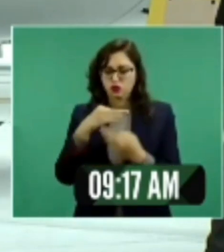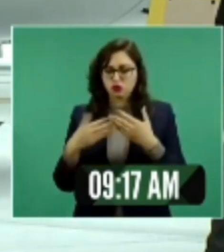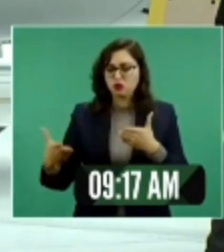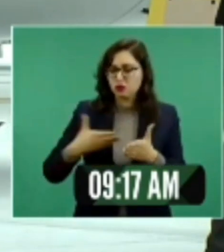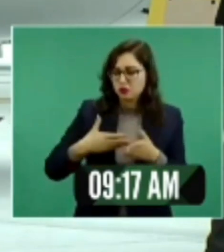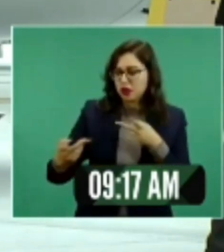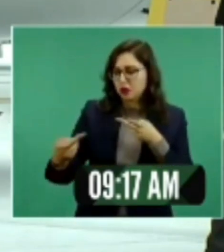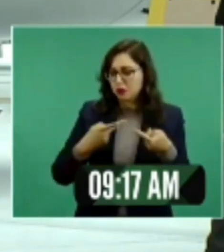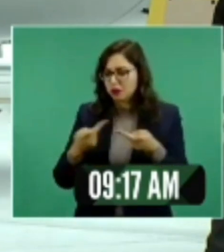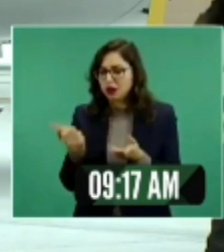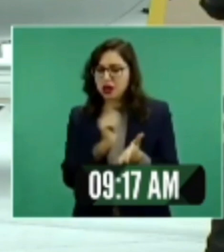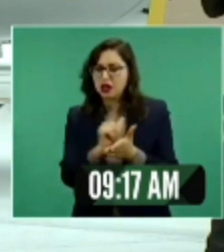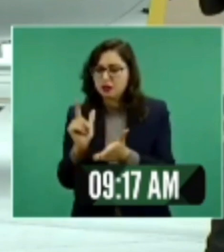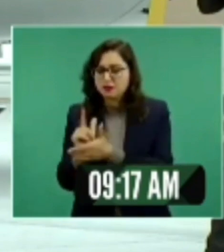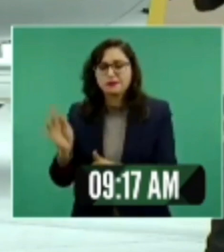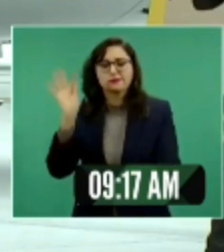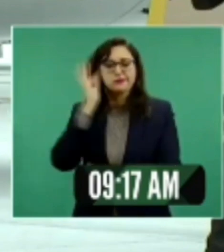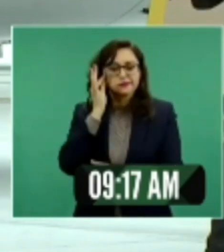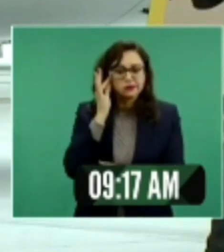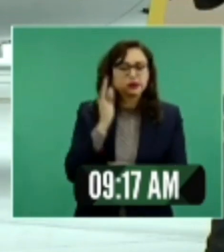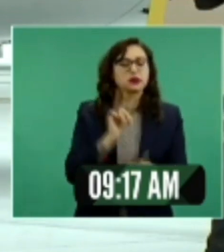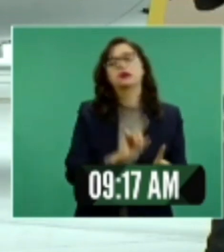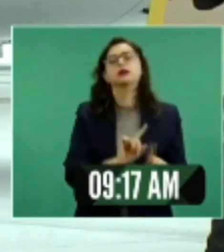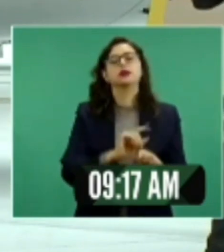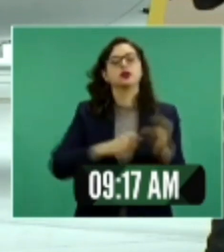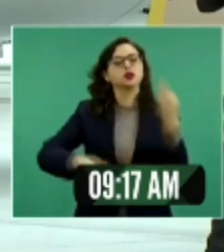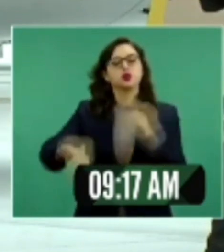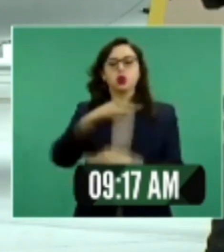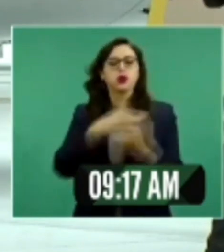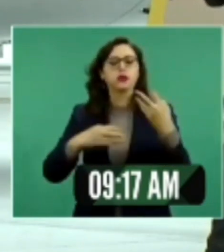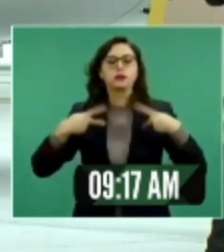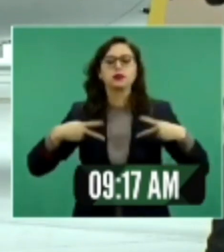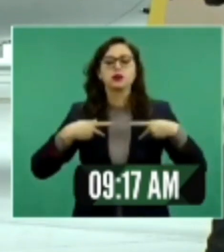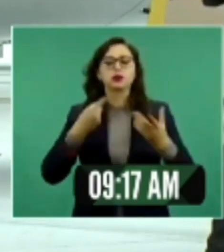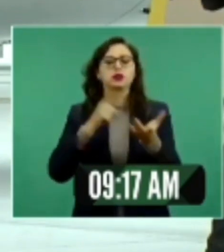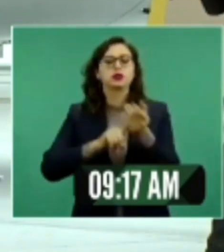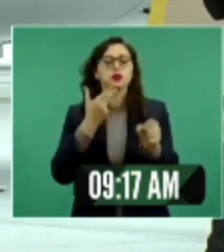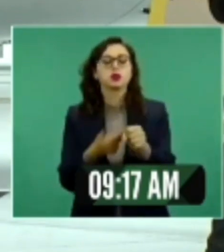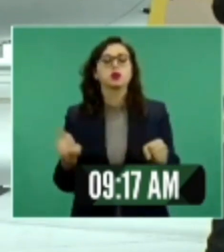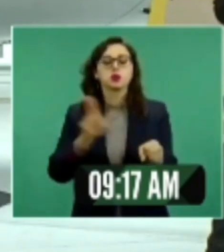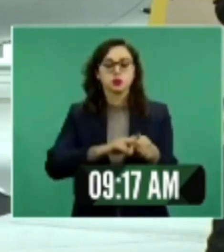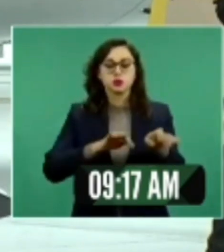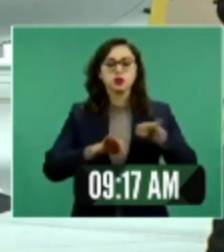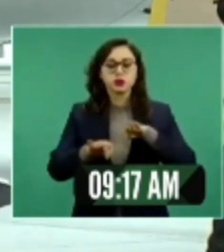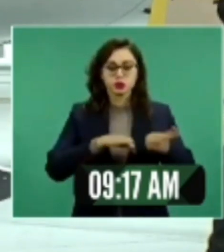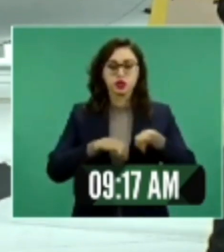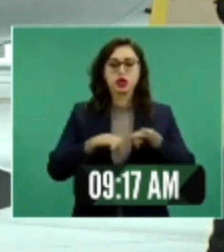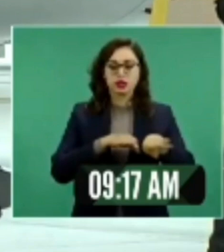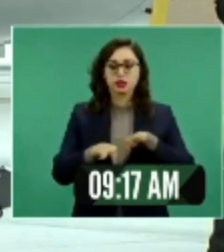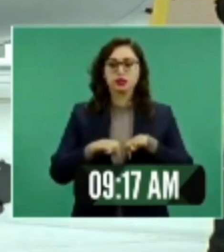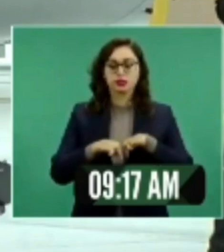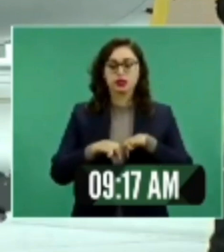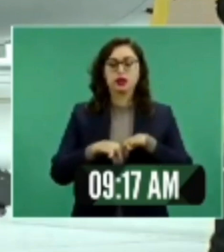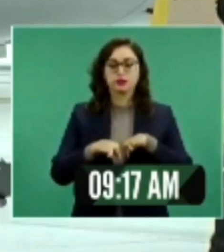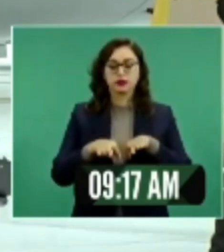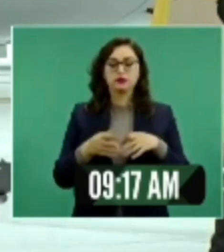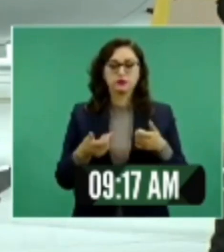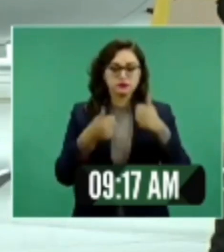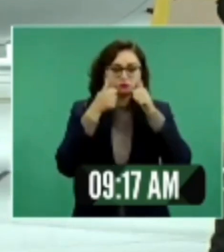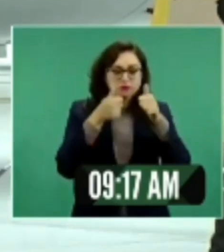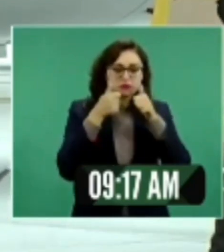alimentos, personal de higiene y limpieza, en fin, todo el equipo que opera y